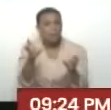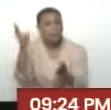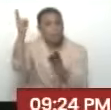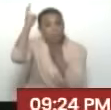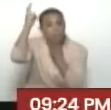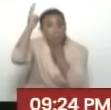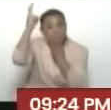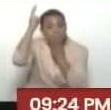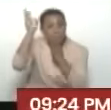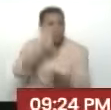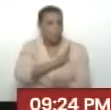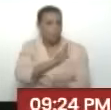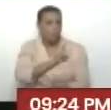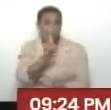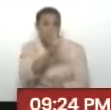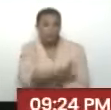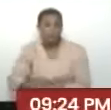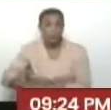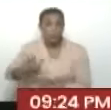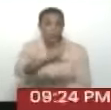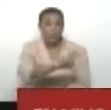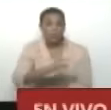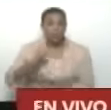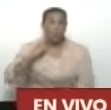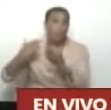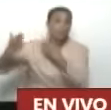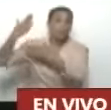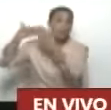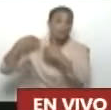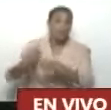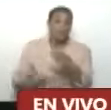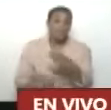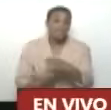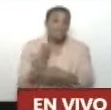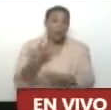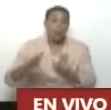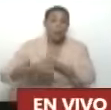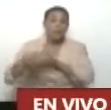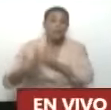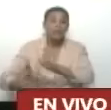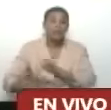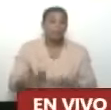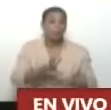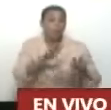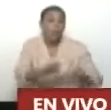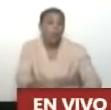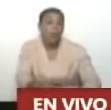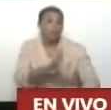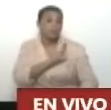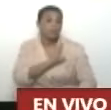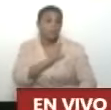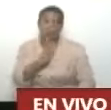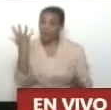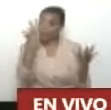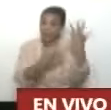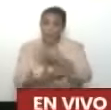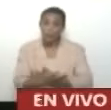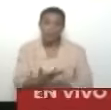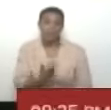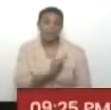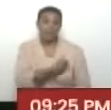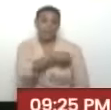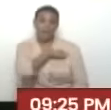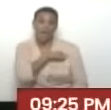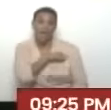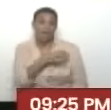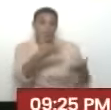indígenas es que nosotros somos pueblos originarios, dueños legítimos de estas tierras, que no le quede duda al imperio.